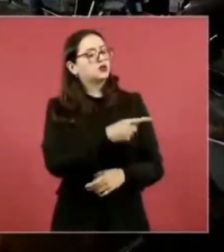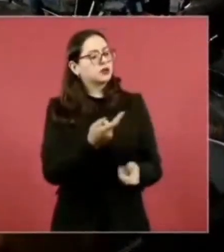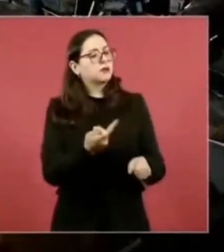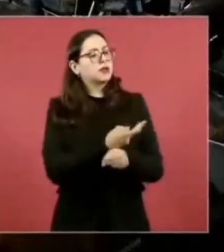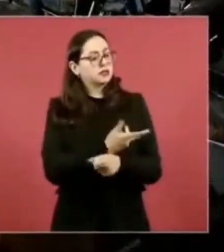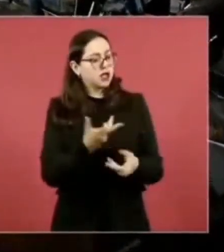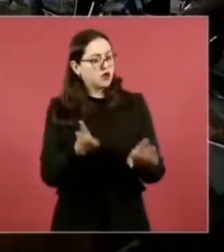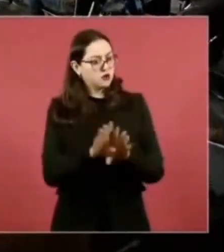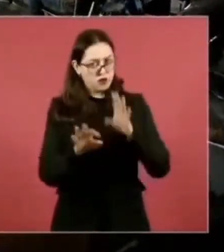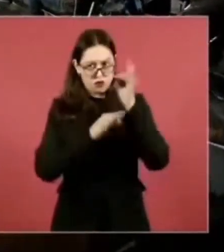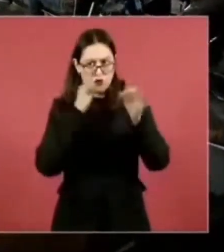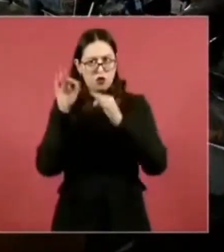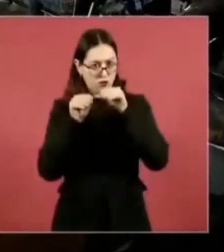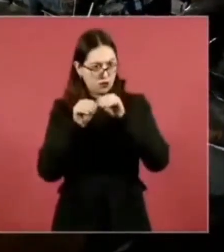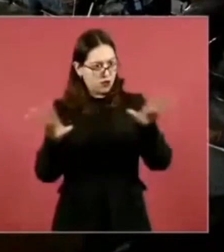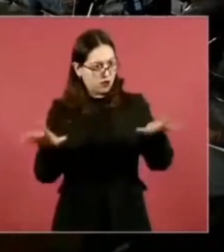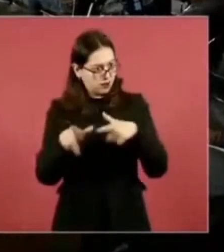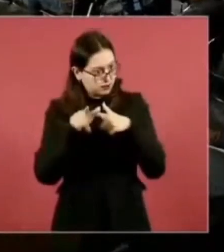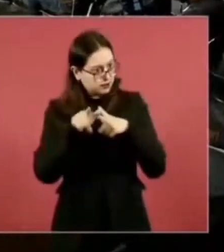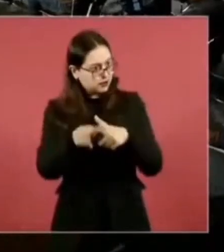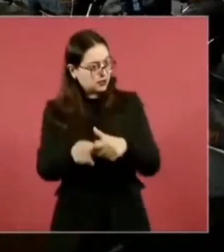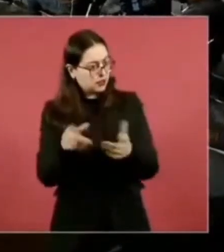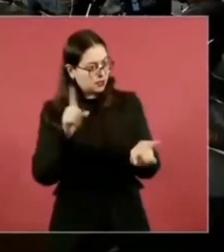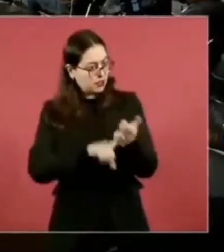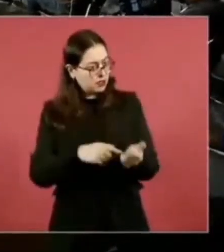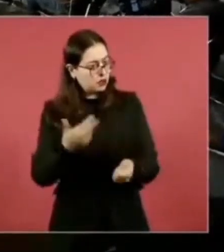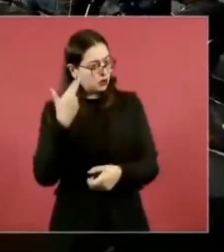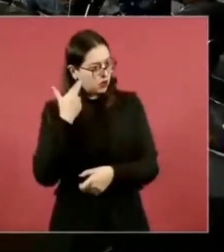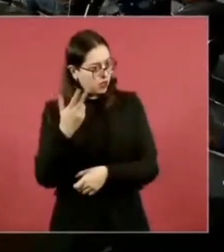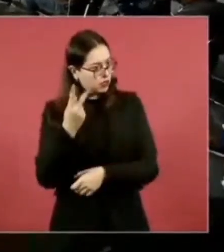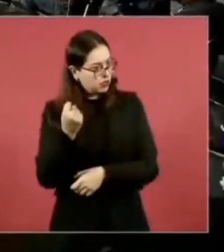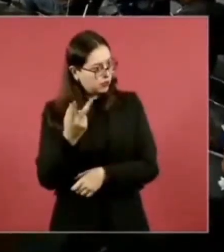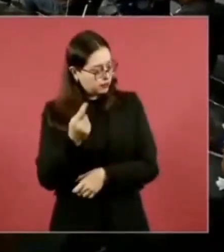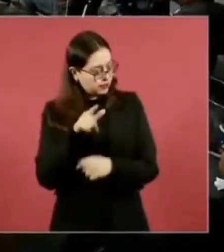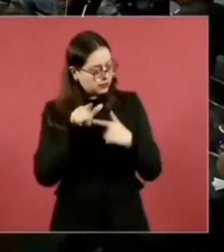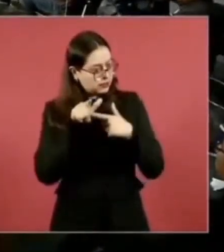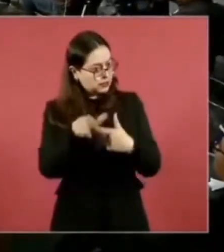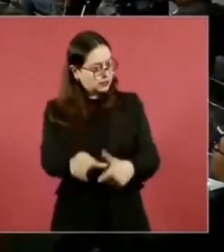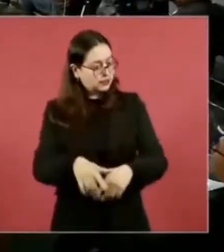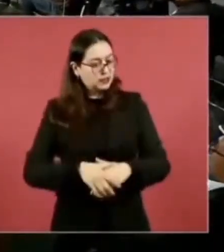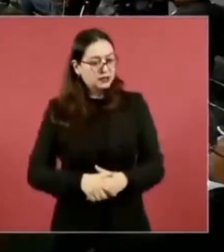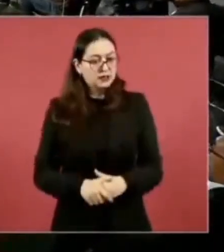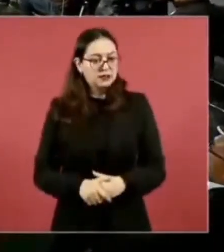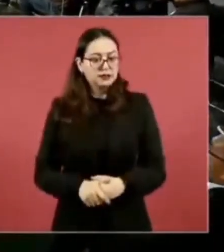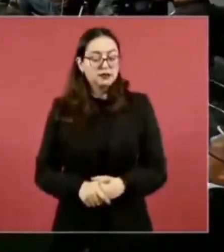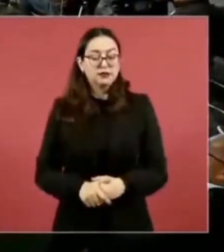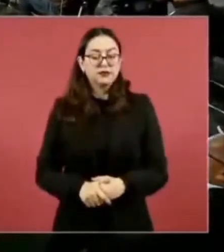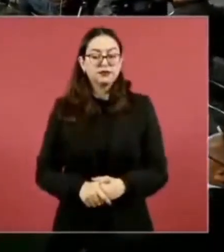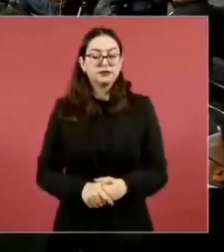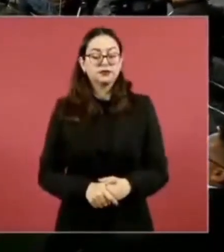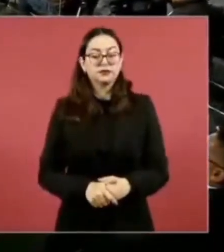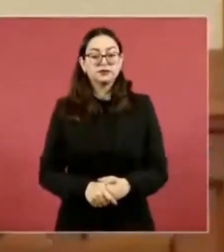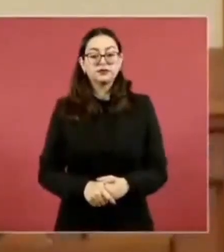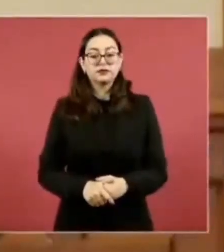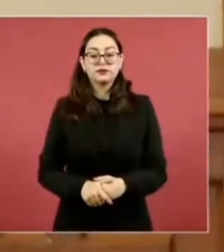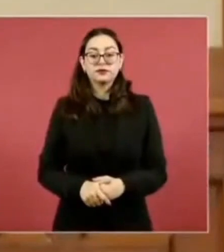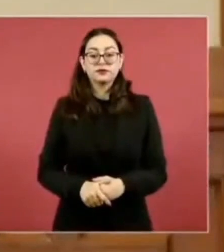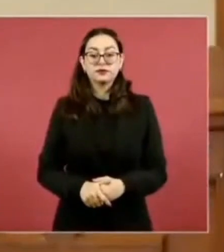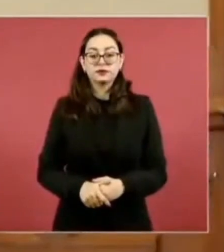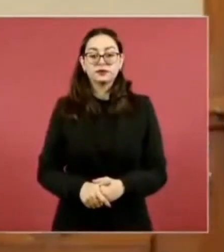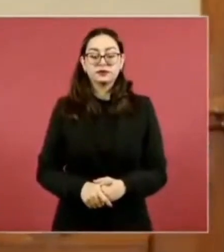Sí, sigue. No, pues es permanente. En la radio, en la televisión. Ya tenemos un reggaetón y va a salir en enero